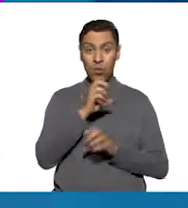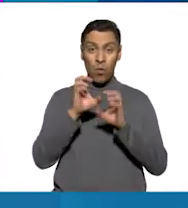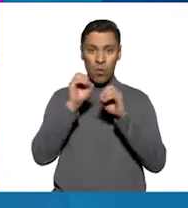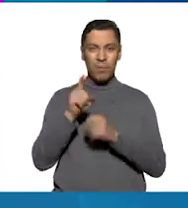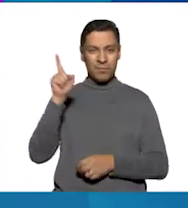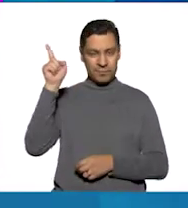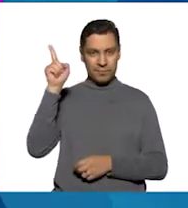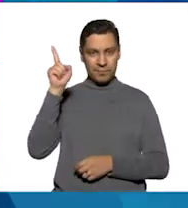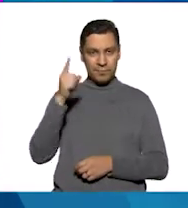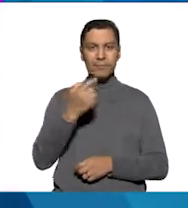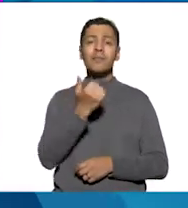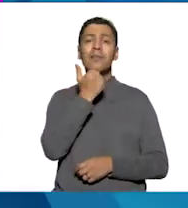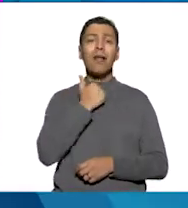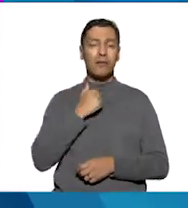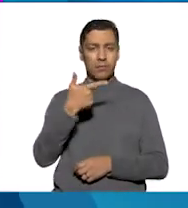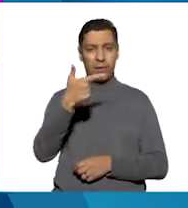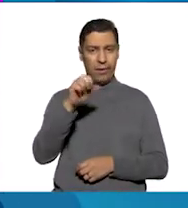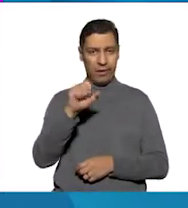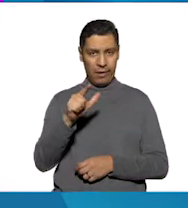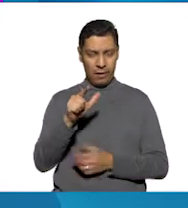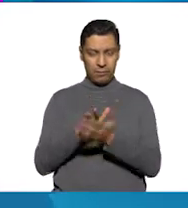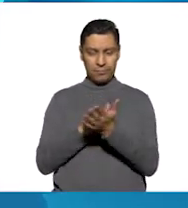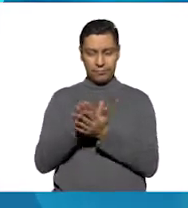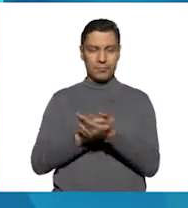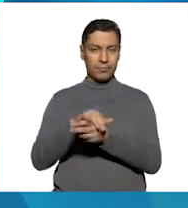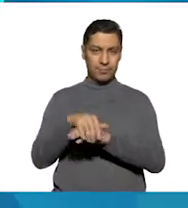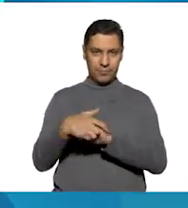aplica desinfectante a base de agua y alcohol.